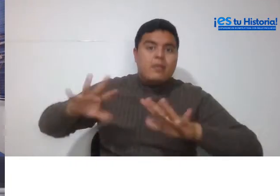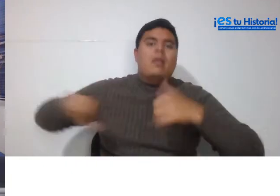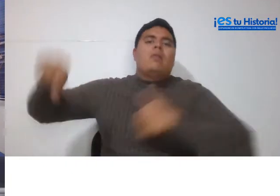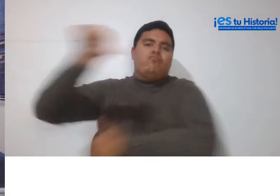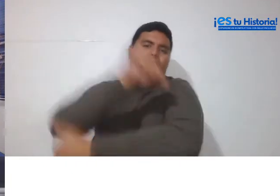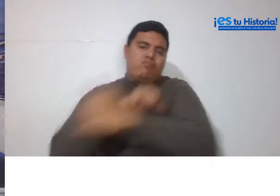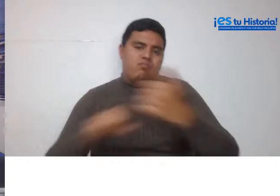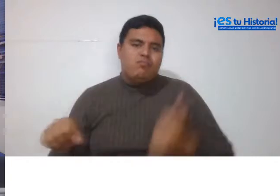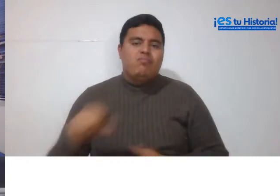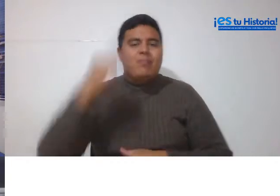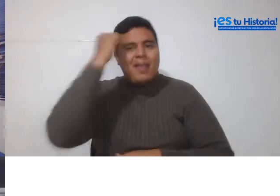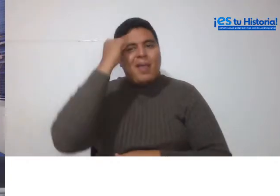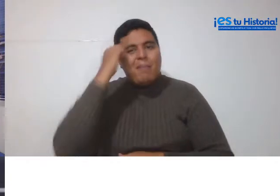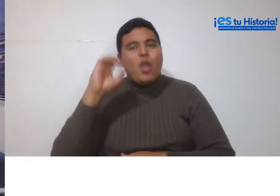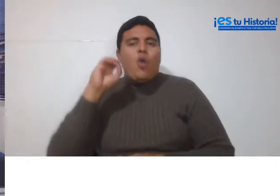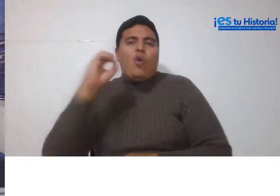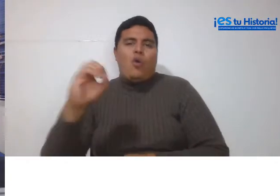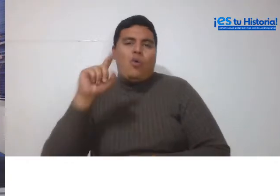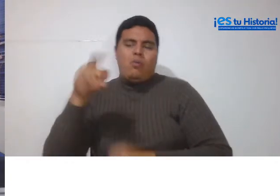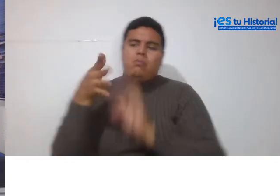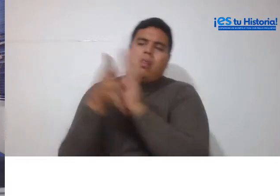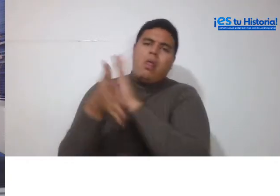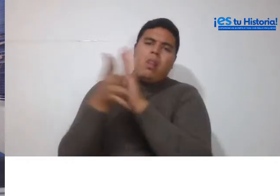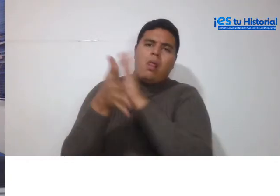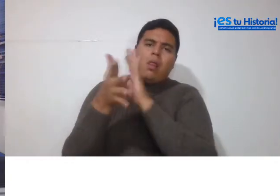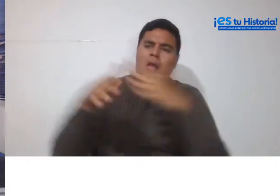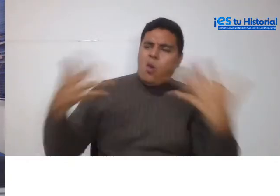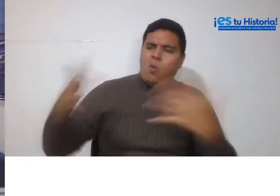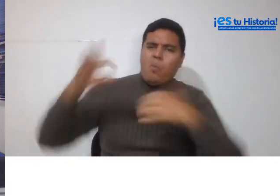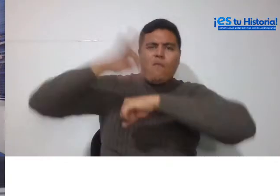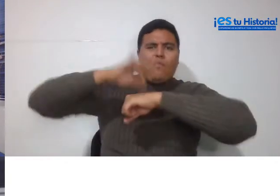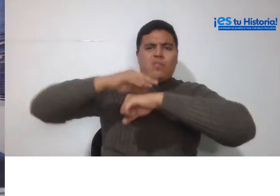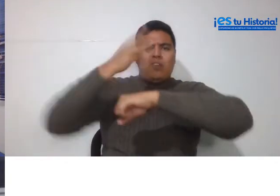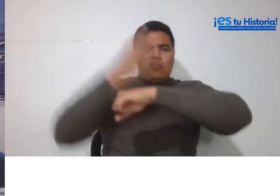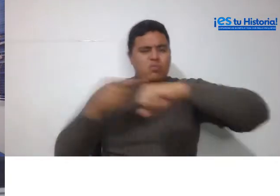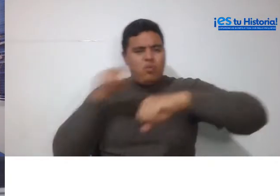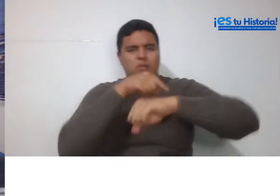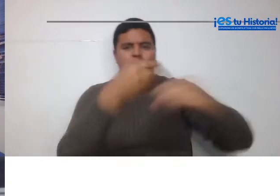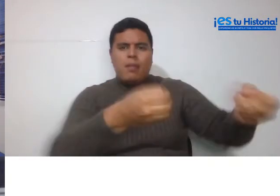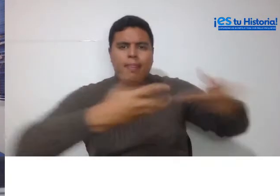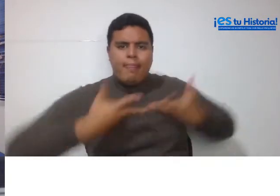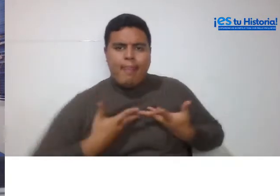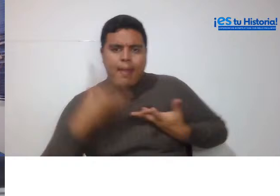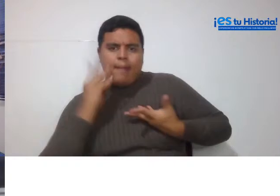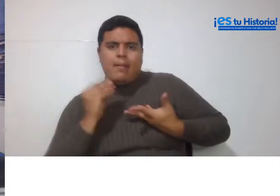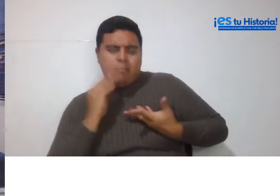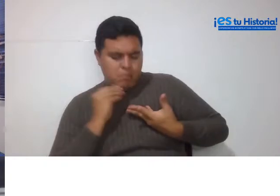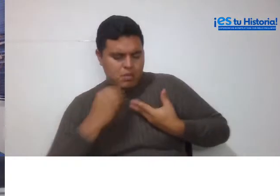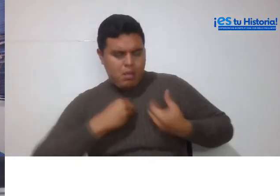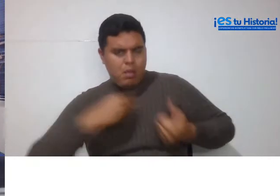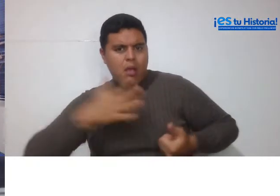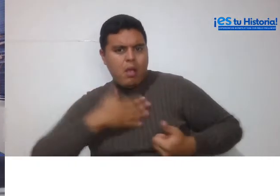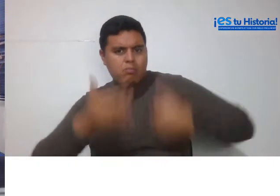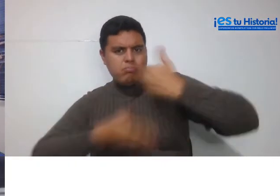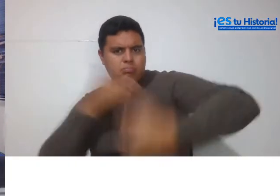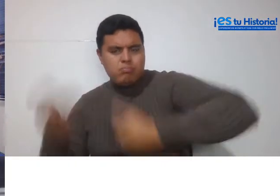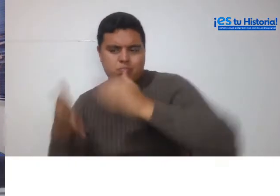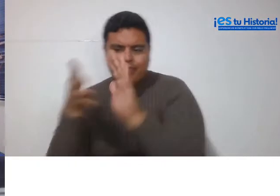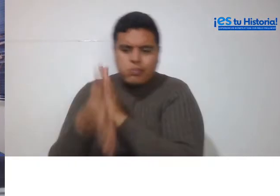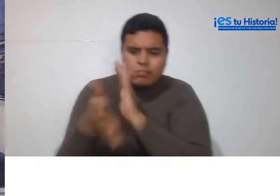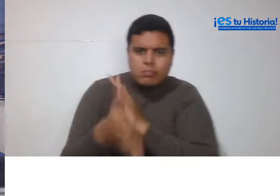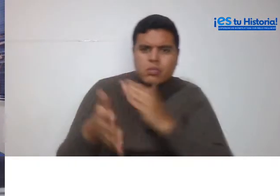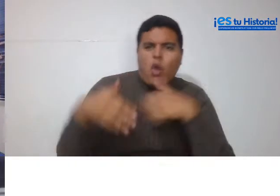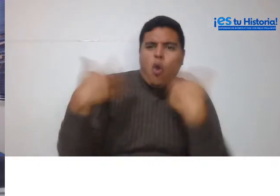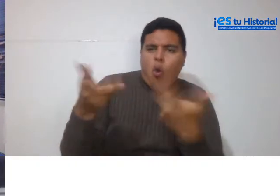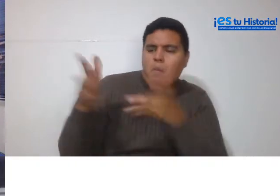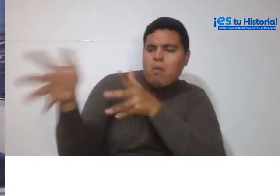Horizonte que está capacitando a los docentes y cómo también esos proyectos, este proyecto tan importante está significando y hoy esa experiencia significativa,